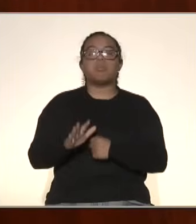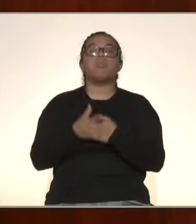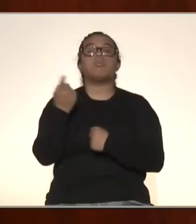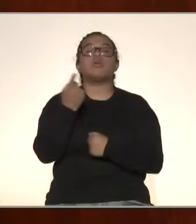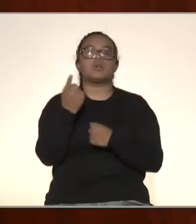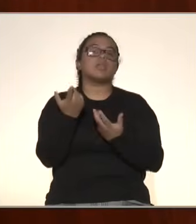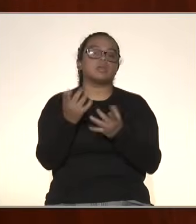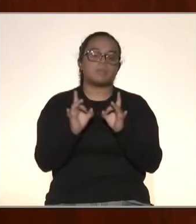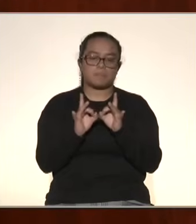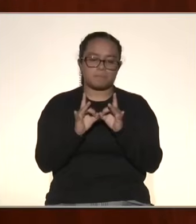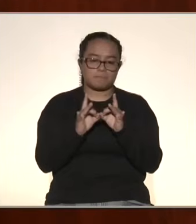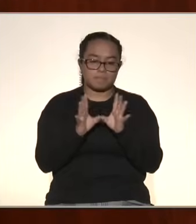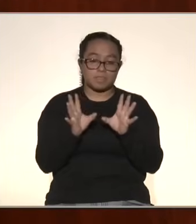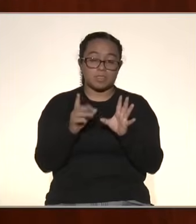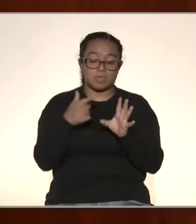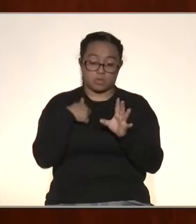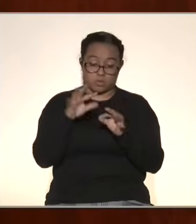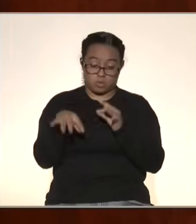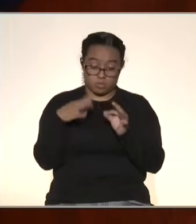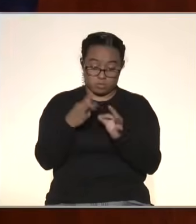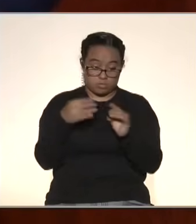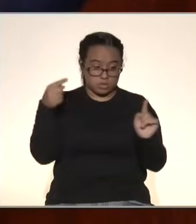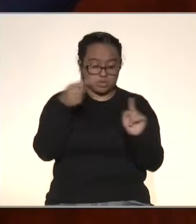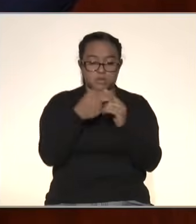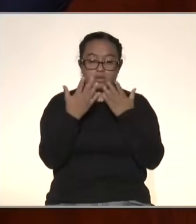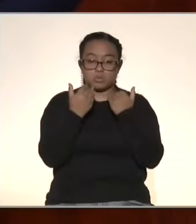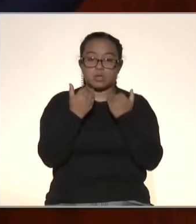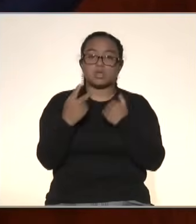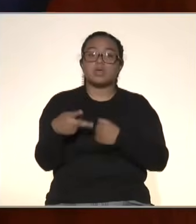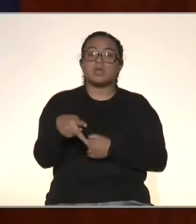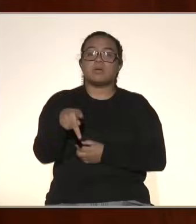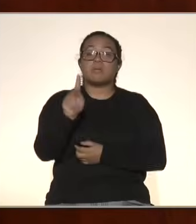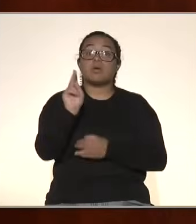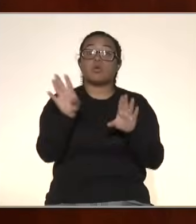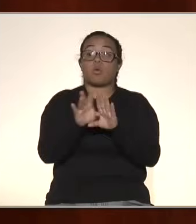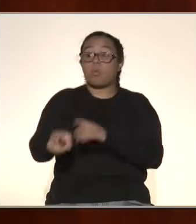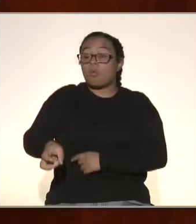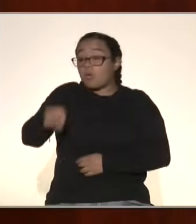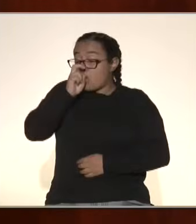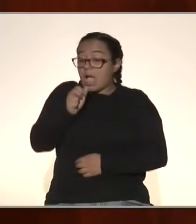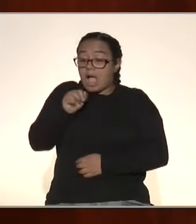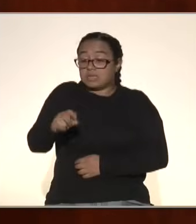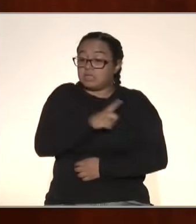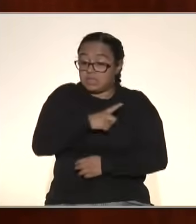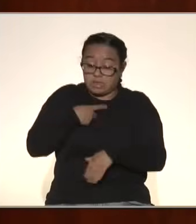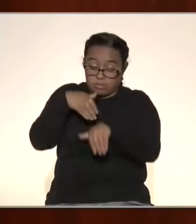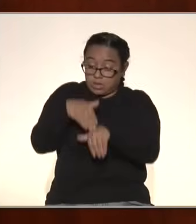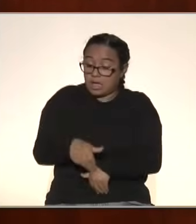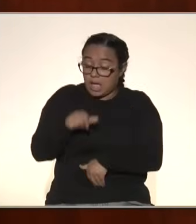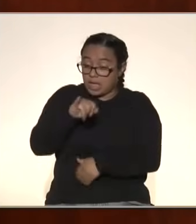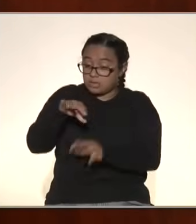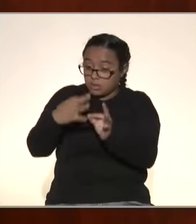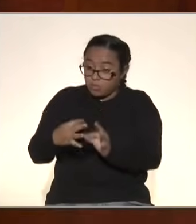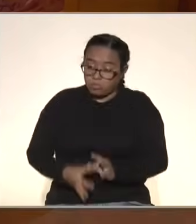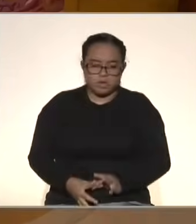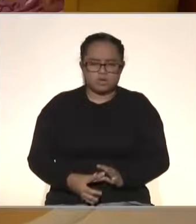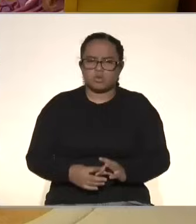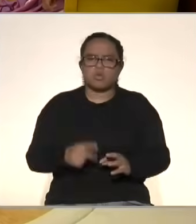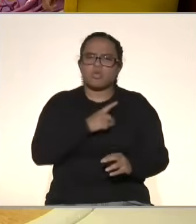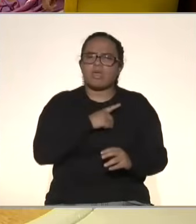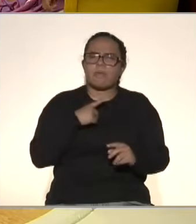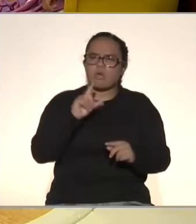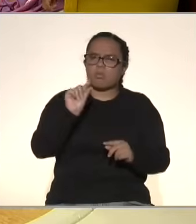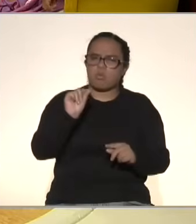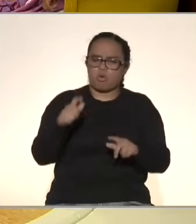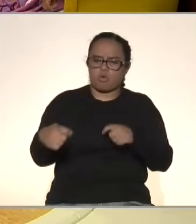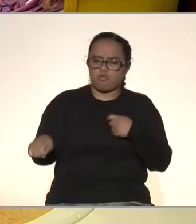me puedo sentir que no estoy cumpliendo objetivos, pero tampoco caer en la rigidez, de esto tiene que ser de cierta forma, ¿no? Claro. Vamos a poner una